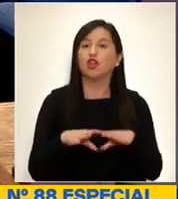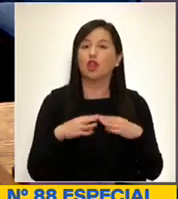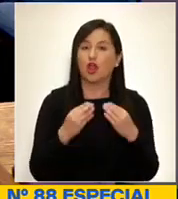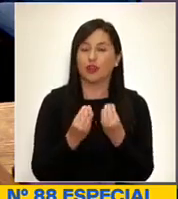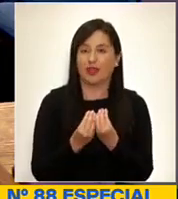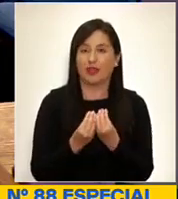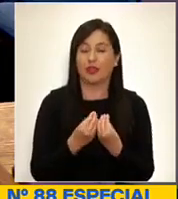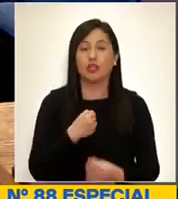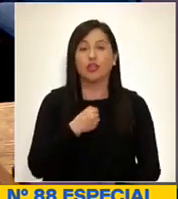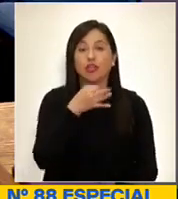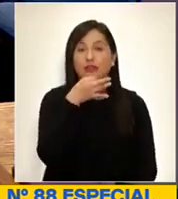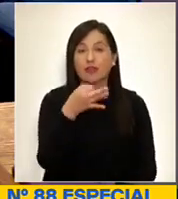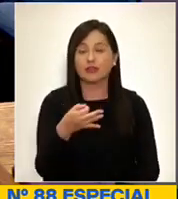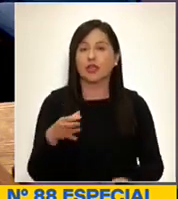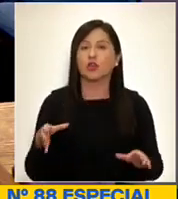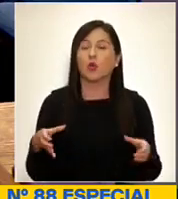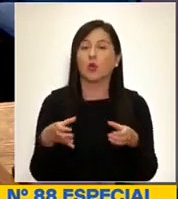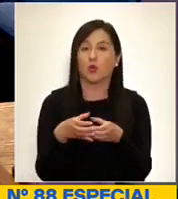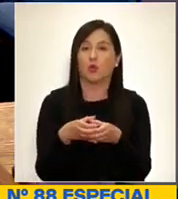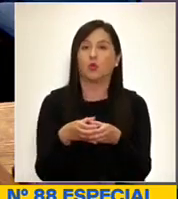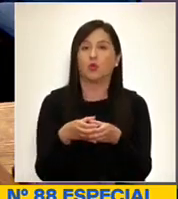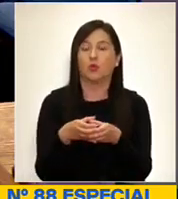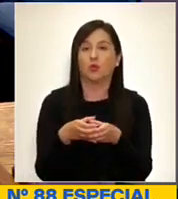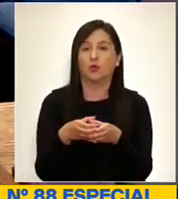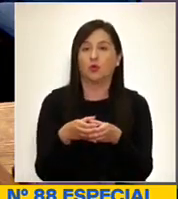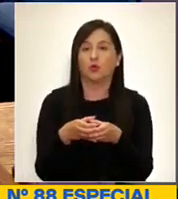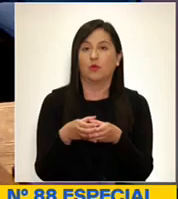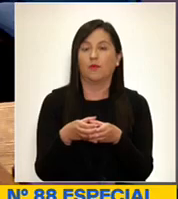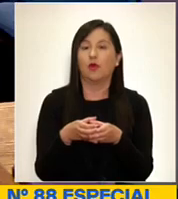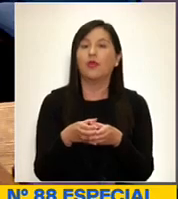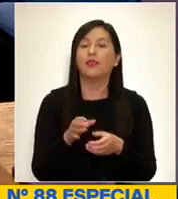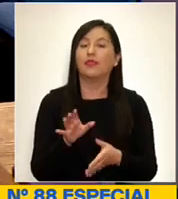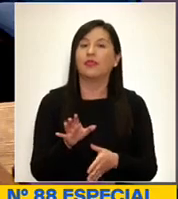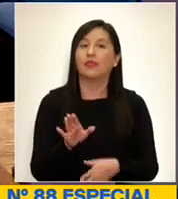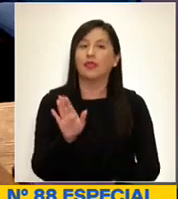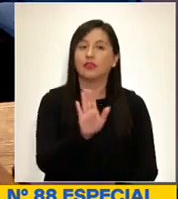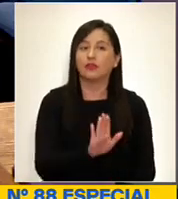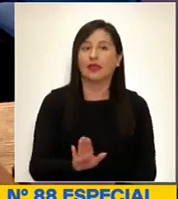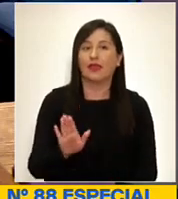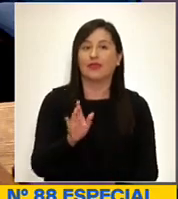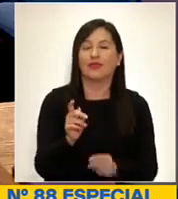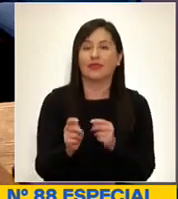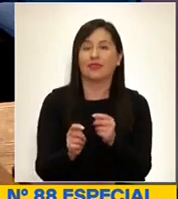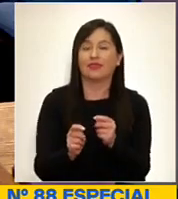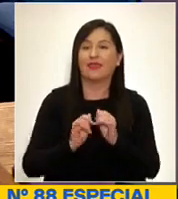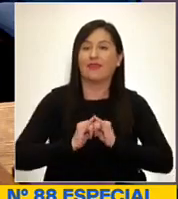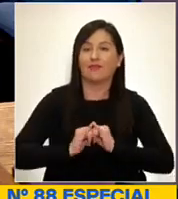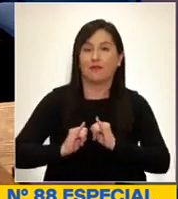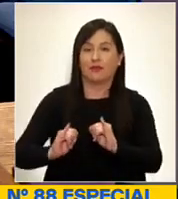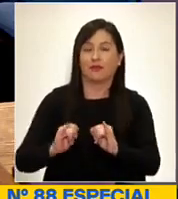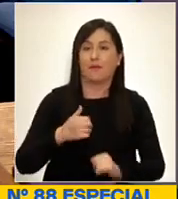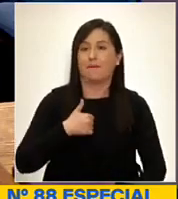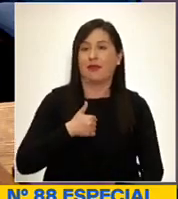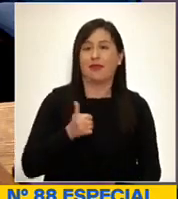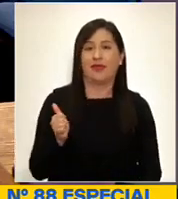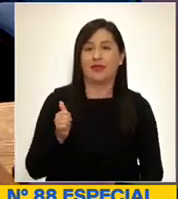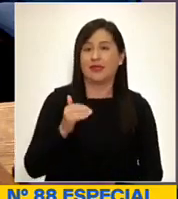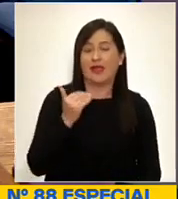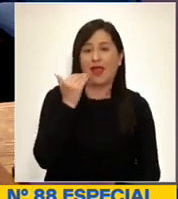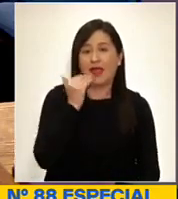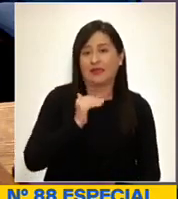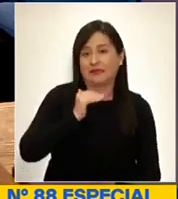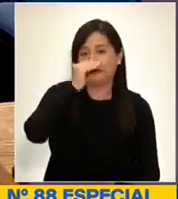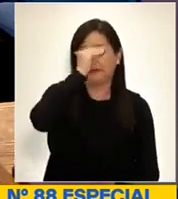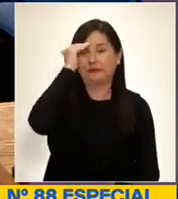estoy hablando de equipos de sostenibilidad de datos la Pía está al borde y le están diciendo déjenos ocupar esa